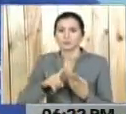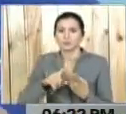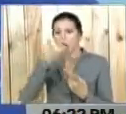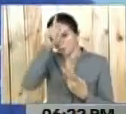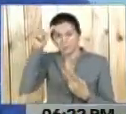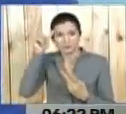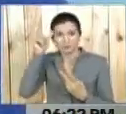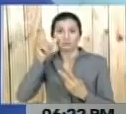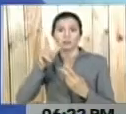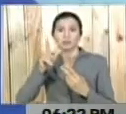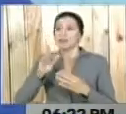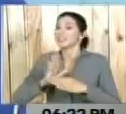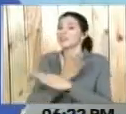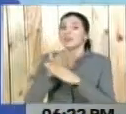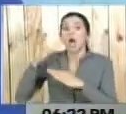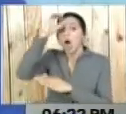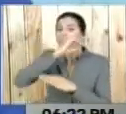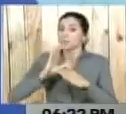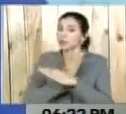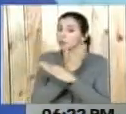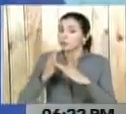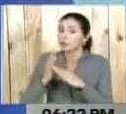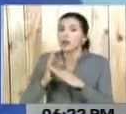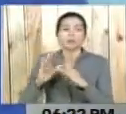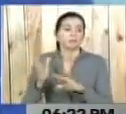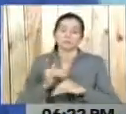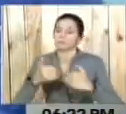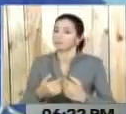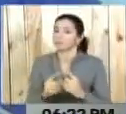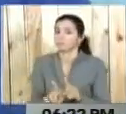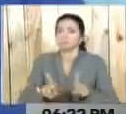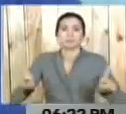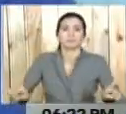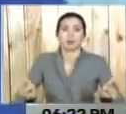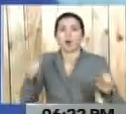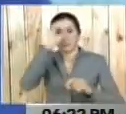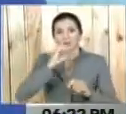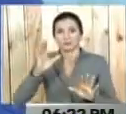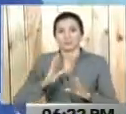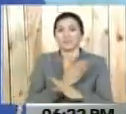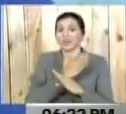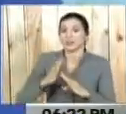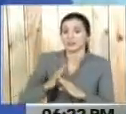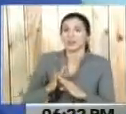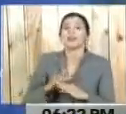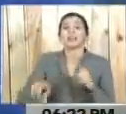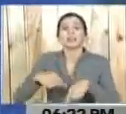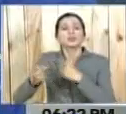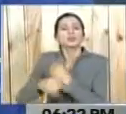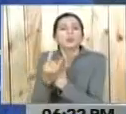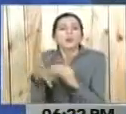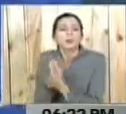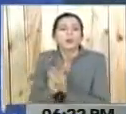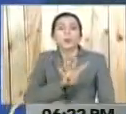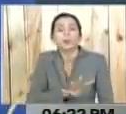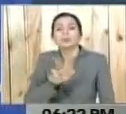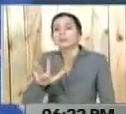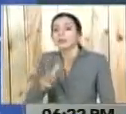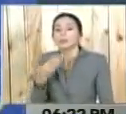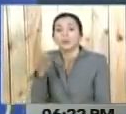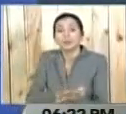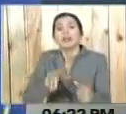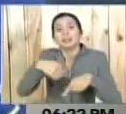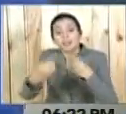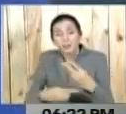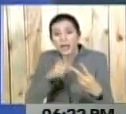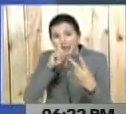Guarimba, que bueno, le costó al pueblo de la zona 43 personas que perdieron la vida. La diferencia entre el desconocimiento no de los resultados entre Leopoldo López y Enrique Capriles